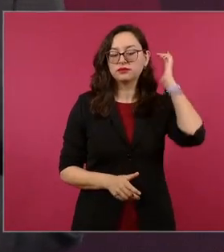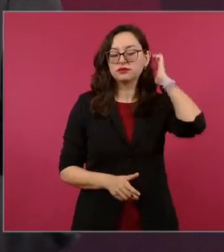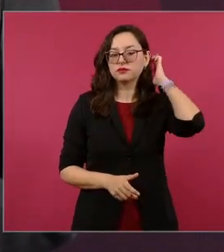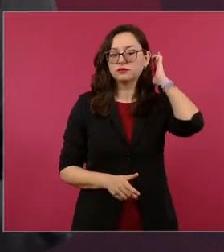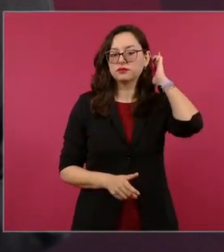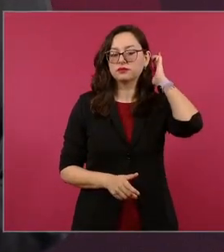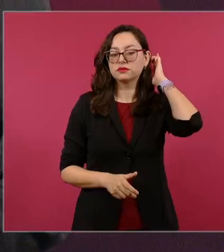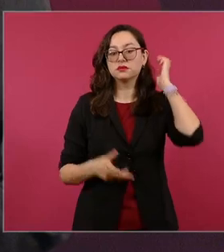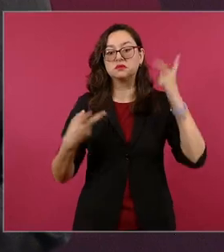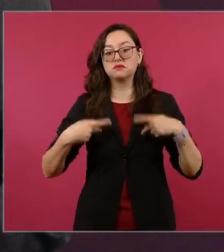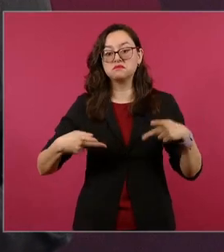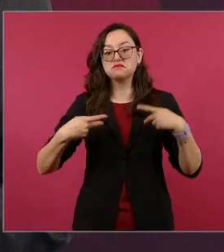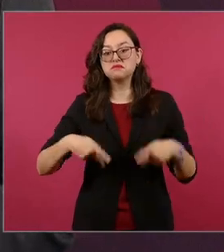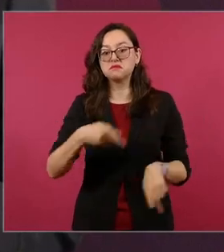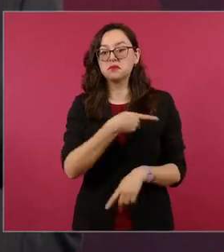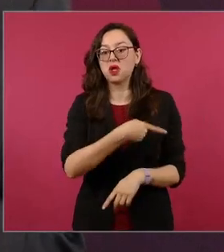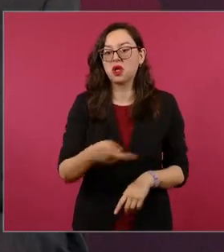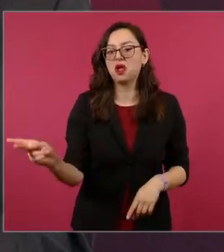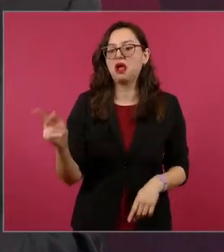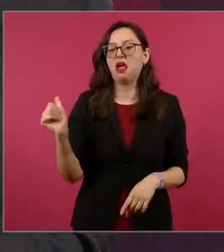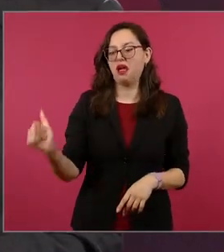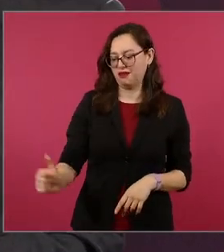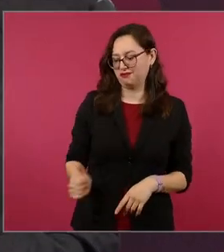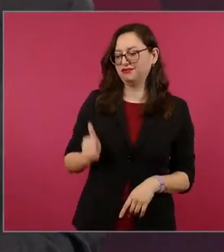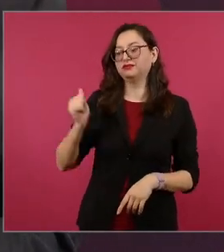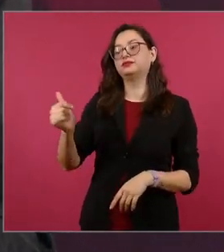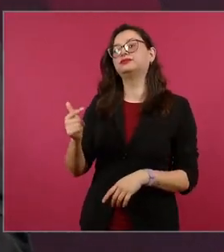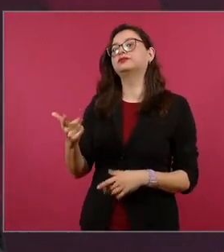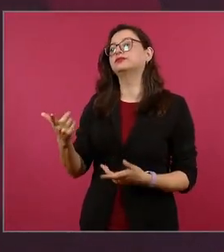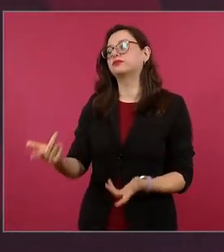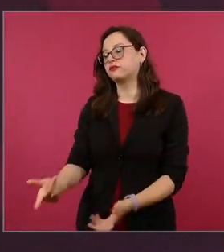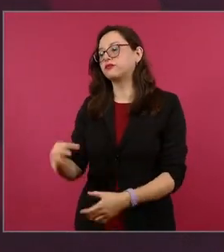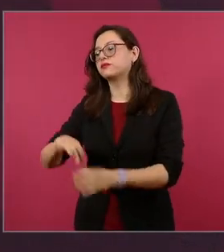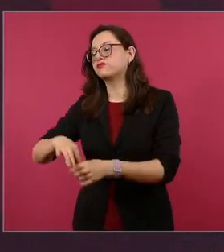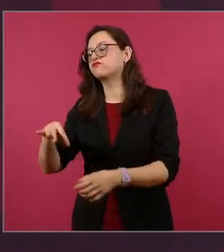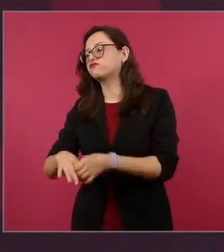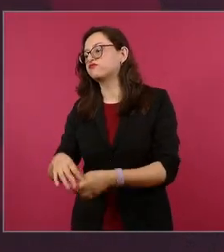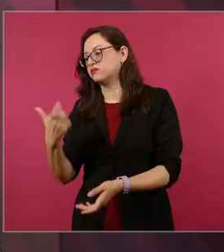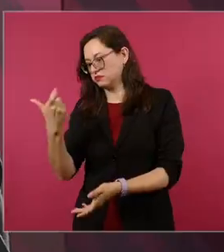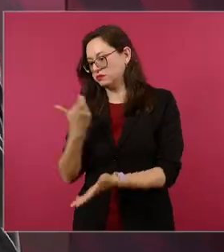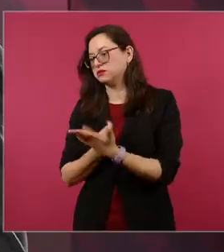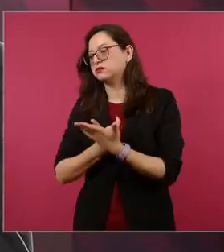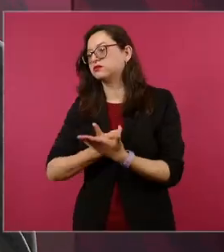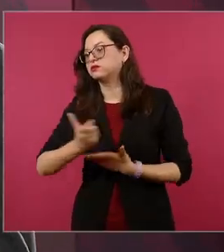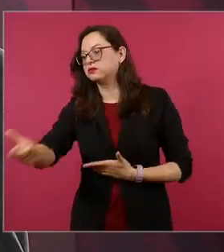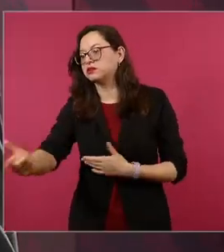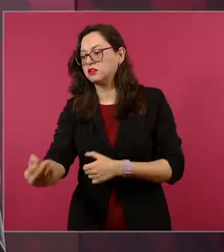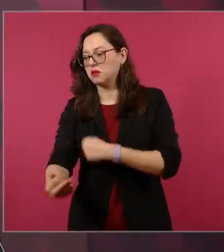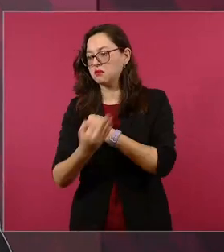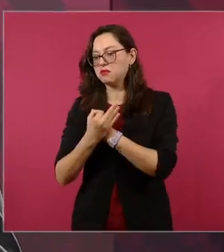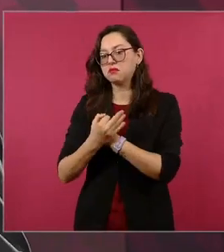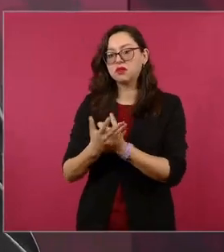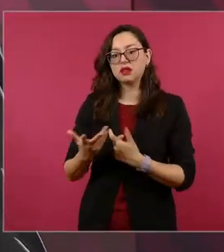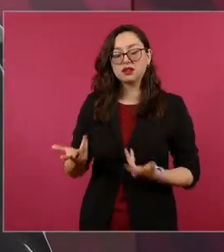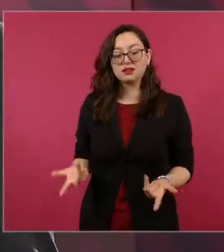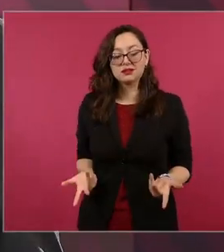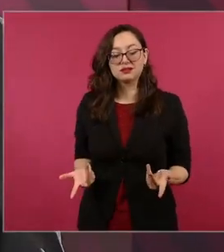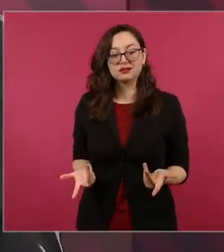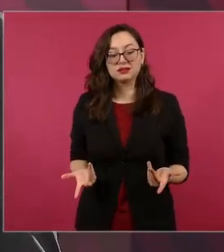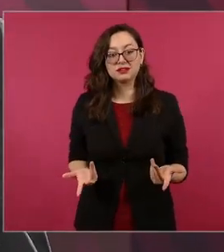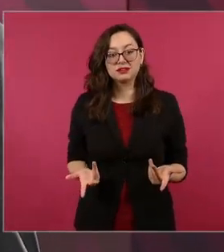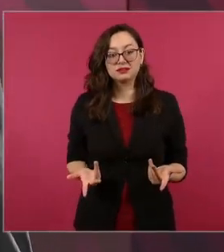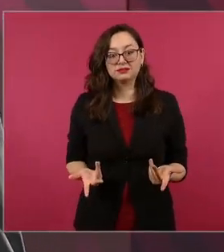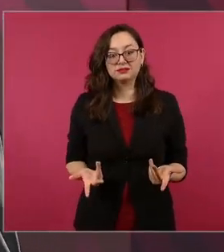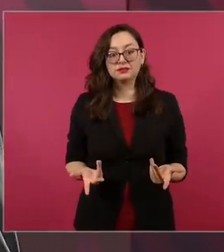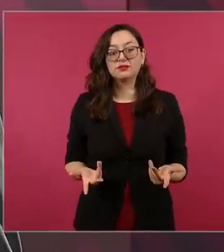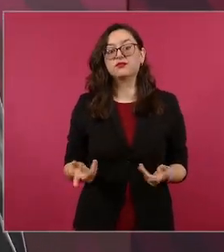Traficando con la pobreza de la gente. Solo iban a los pueblos cuando había elecciones,